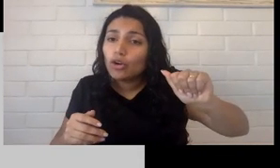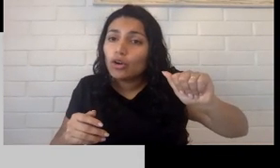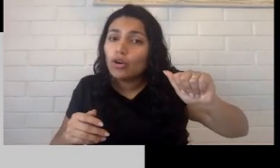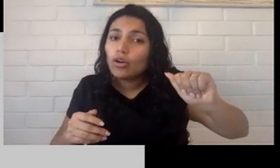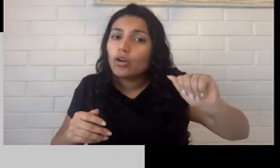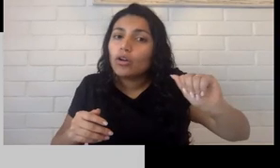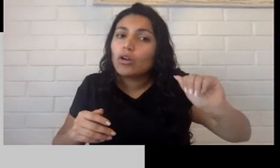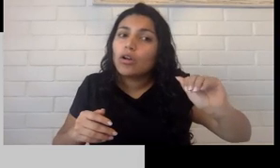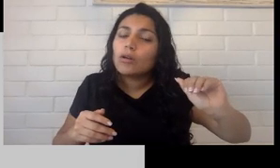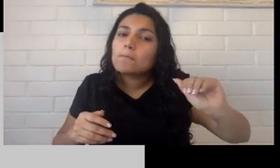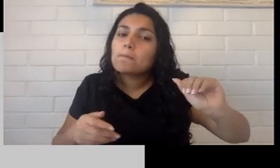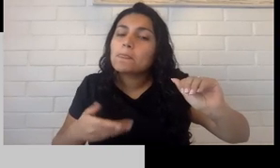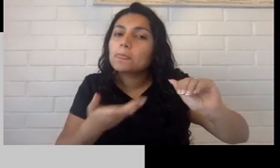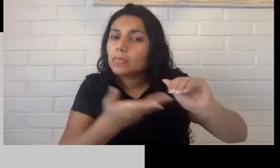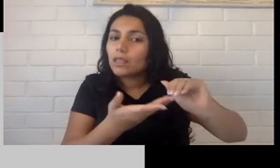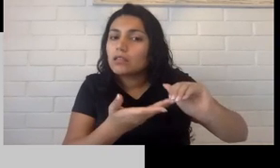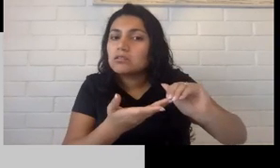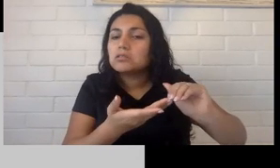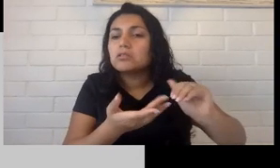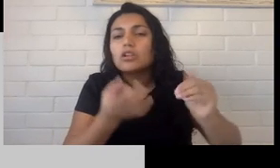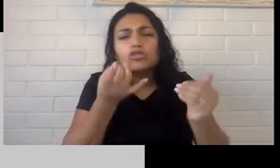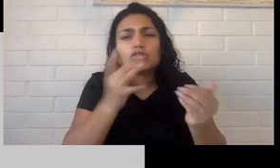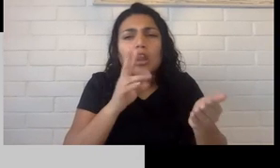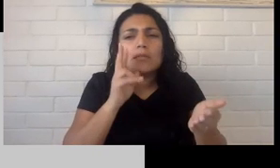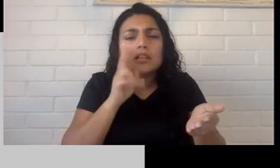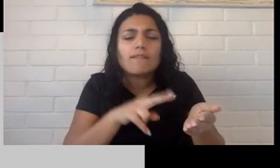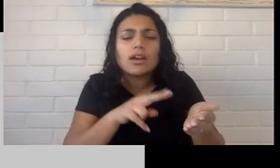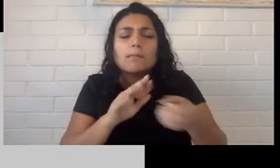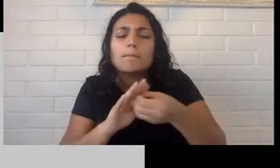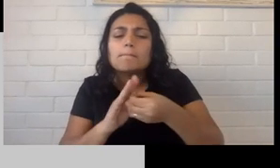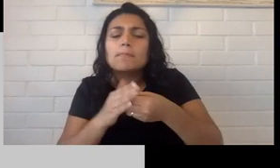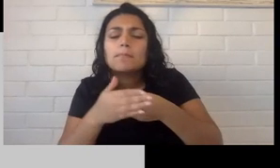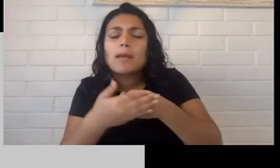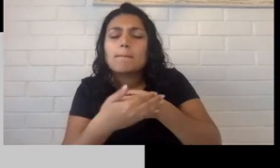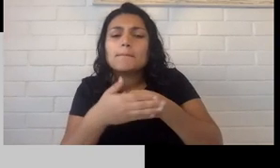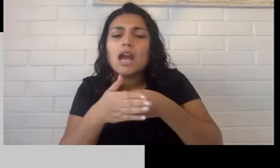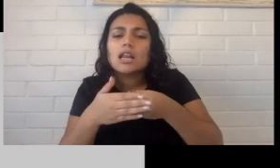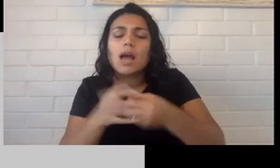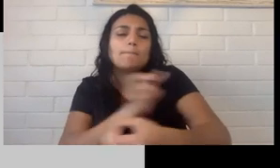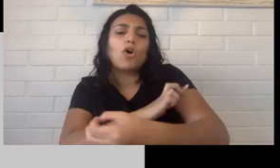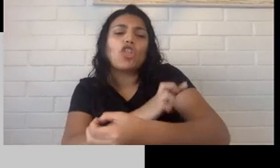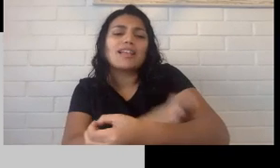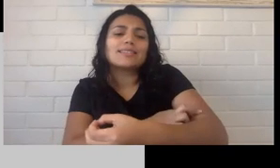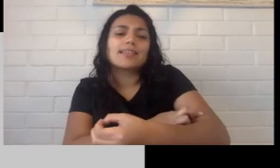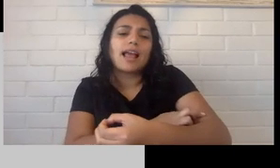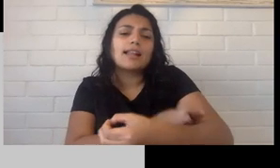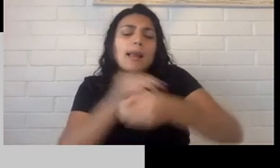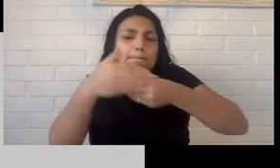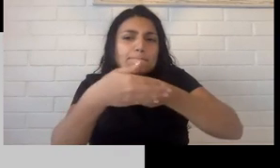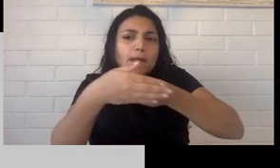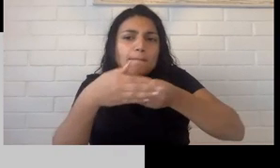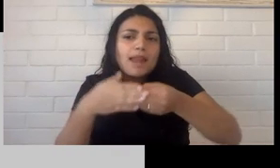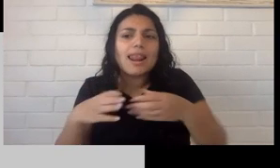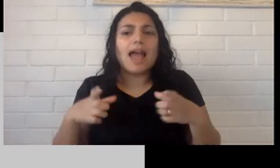va a ser una referencia, en el fondo, para el potencial de membrana en reposo. En el fondo, el potencial de membrana